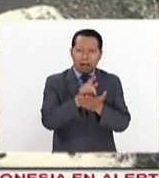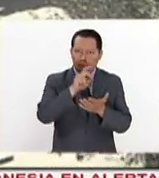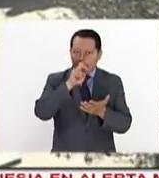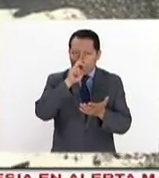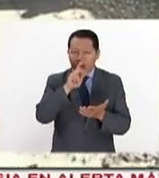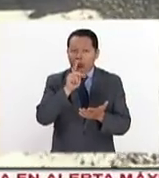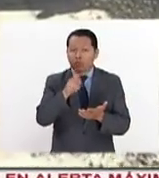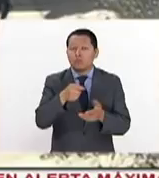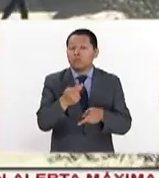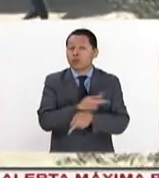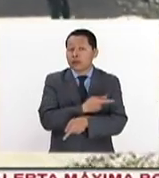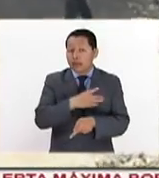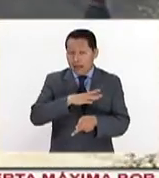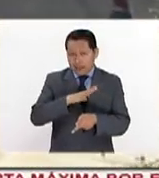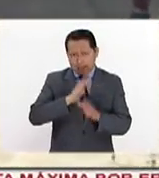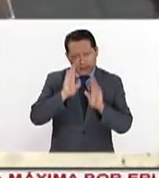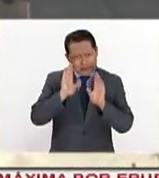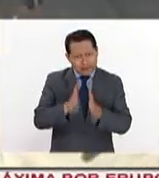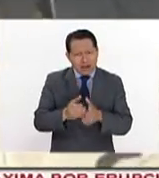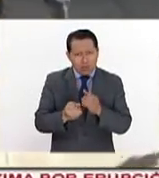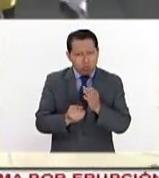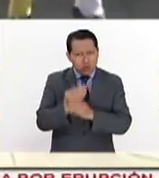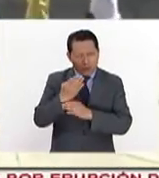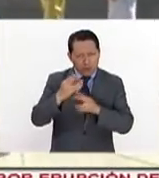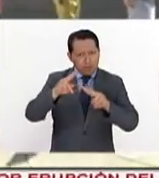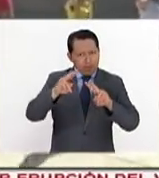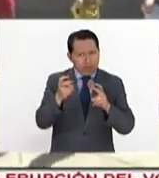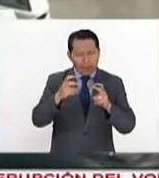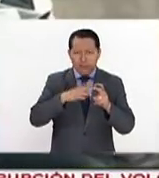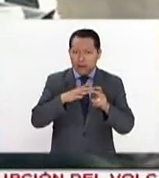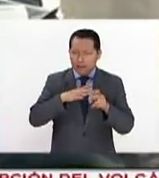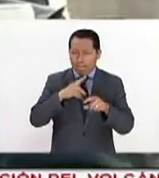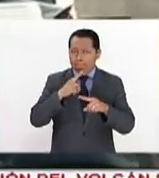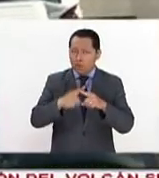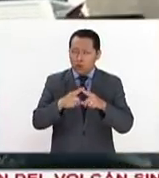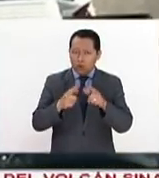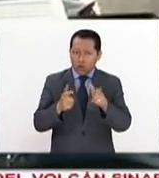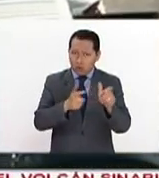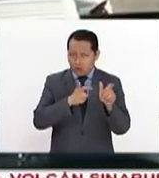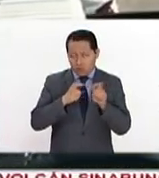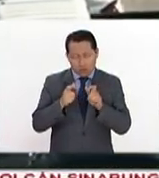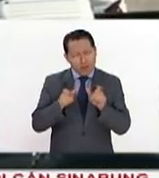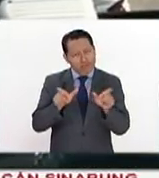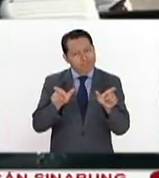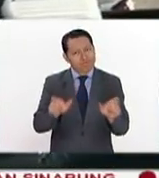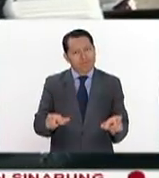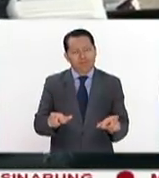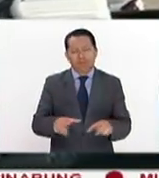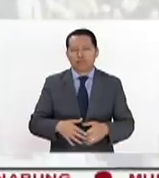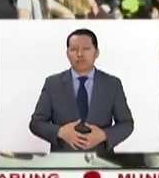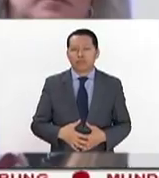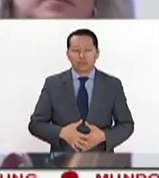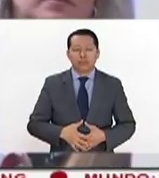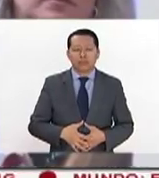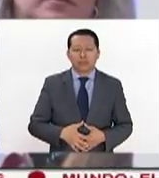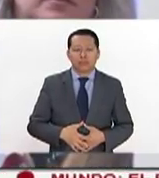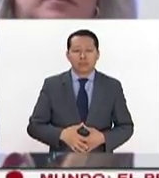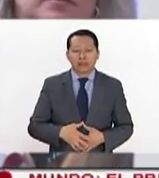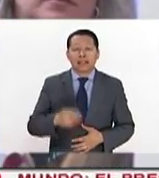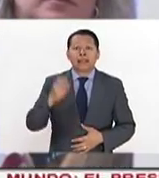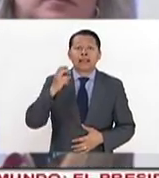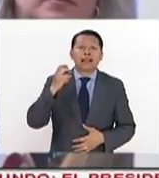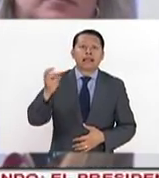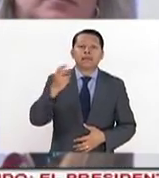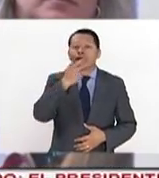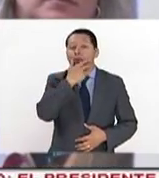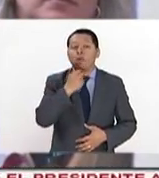tragedia sea un punto de inflexión en el debate por el control de armas en los Estados Unidos. ese hombre